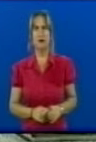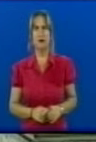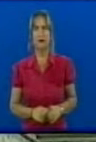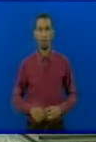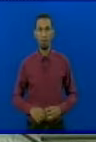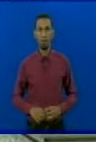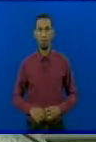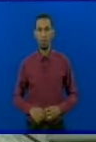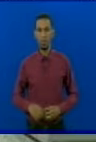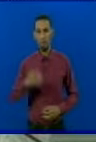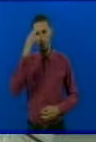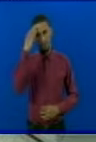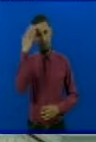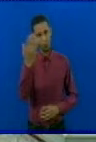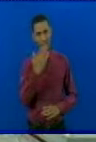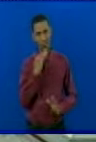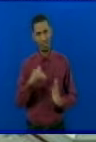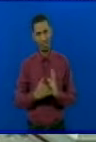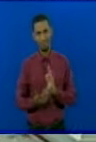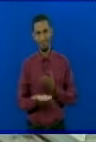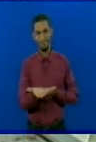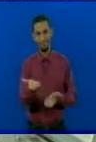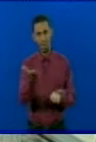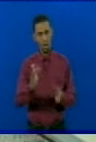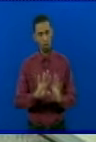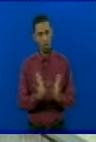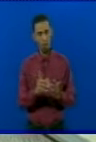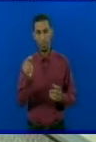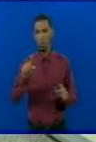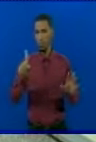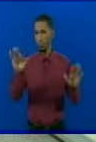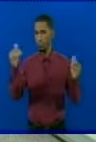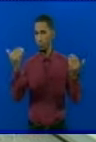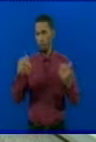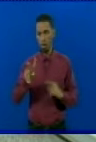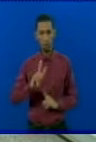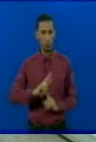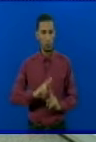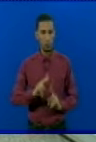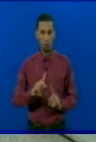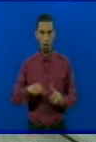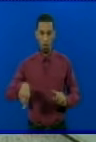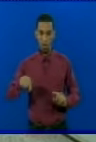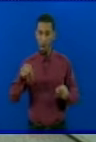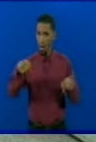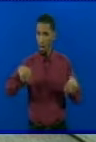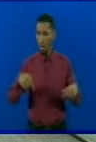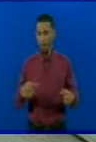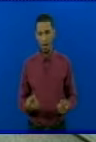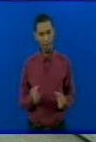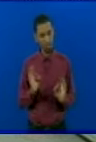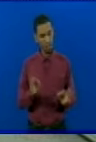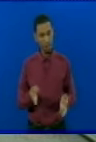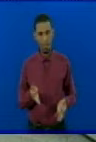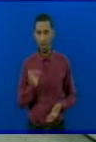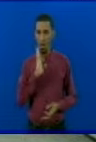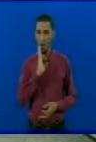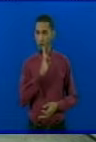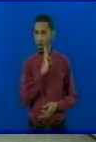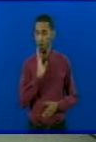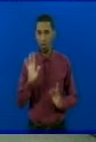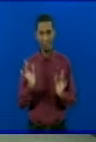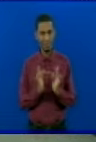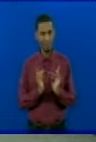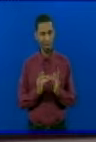Saludos, muy buenas tardes. El abrazo a nuestros radioyentes, televidentes y también a todos nuestros seguidores en nuestras plataformas de redes sociales.